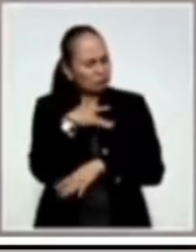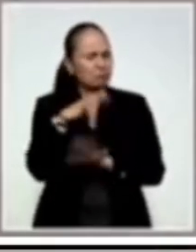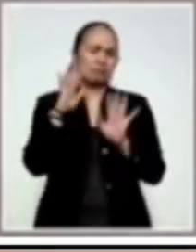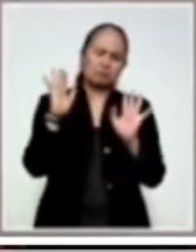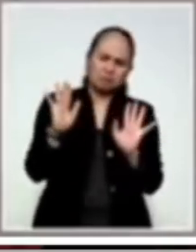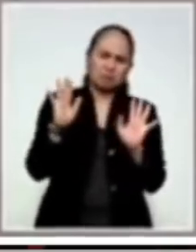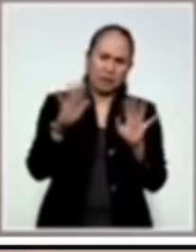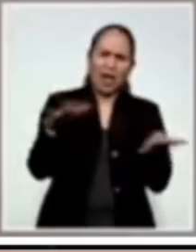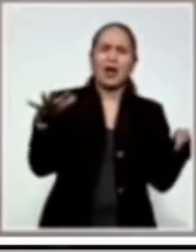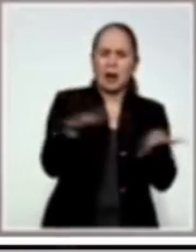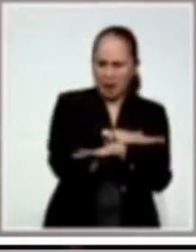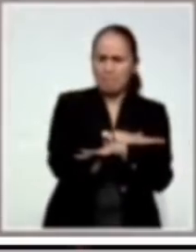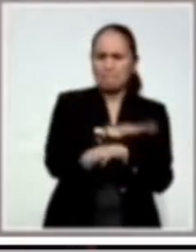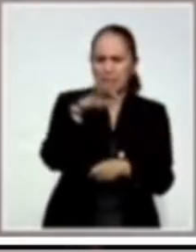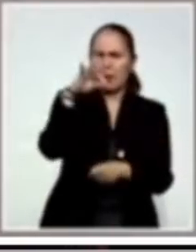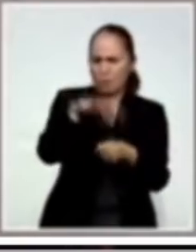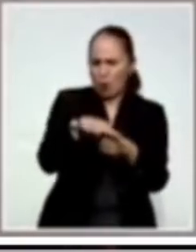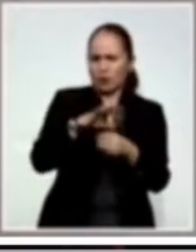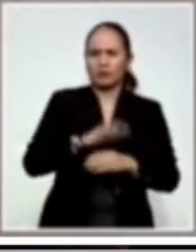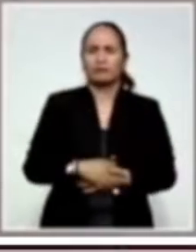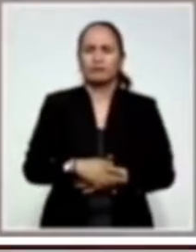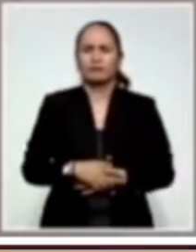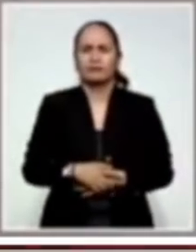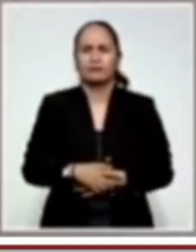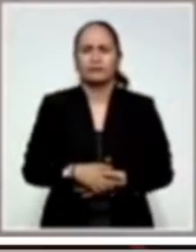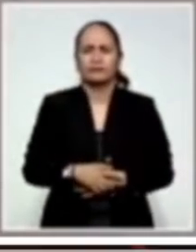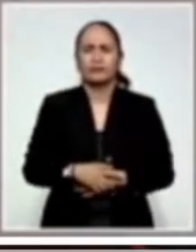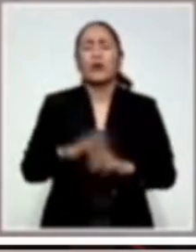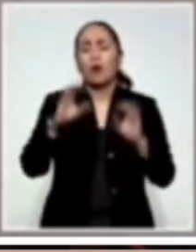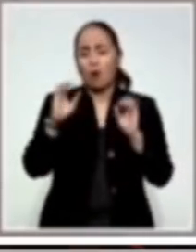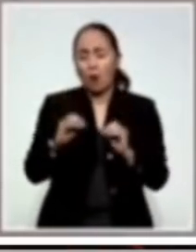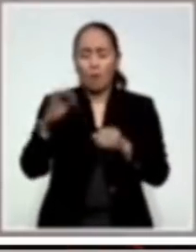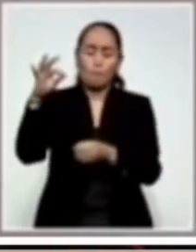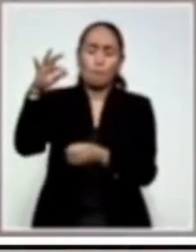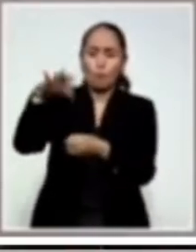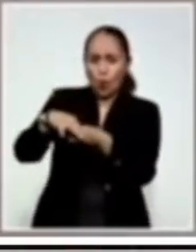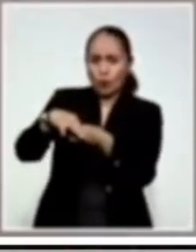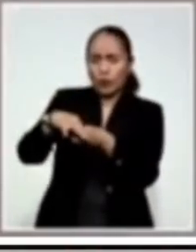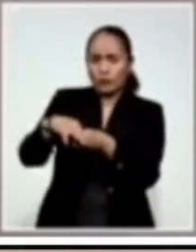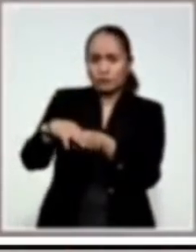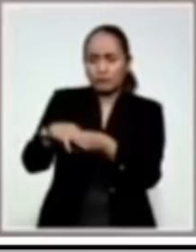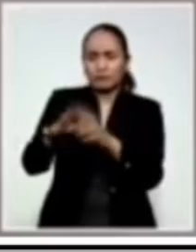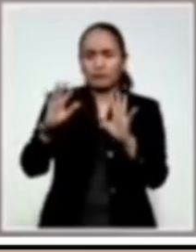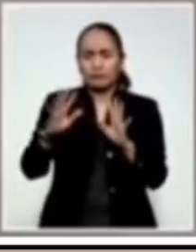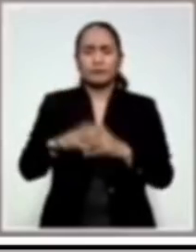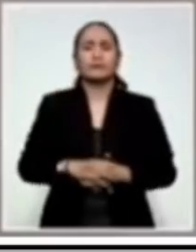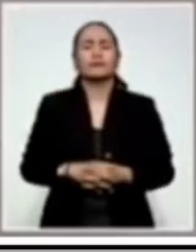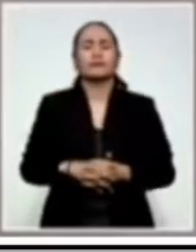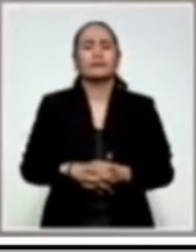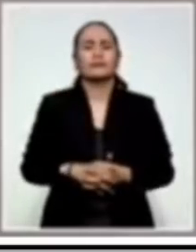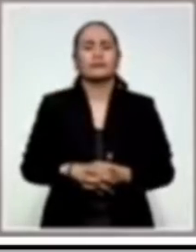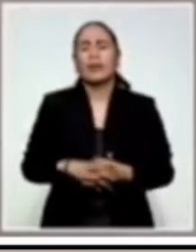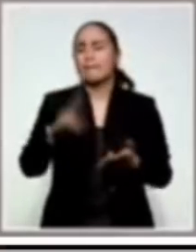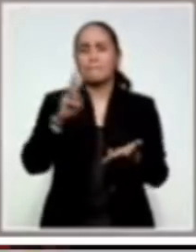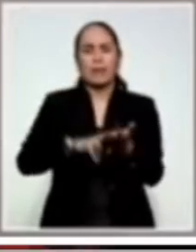puede cambiar su voto. Cuando uno vota en un determinado sentido, pensando que su voto no